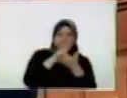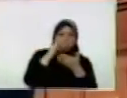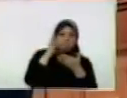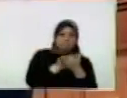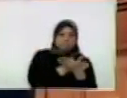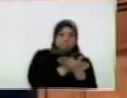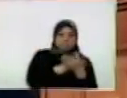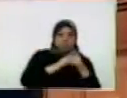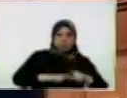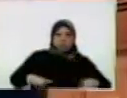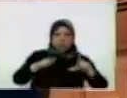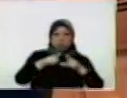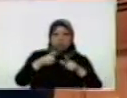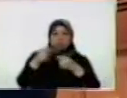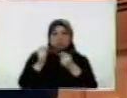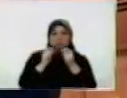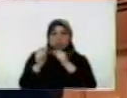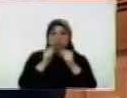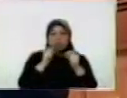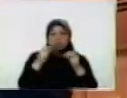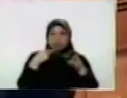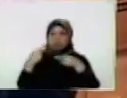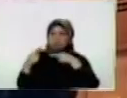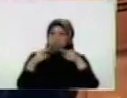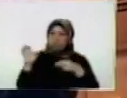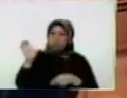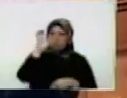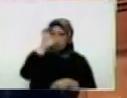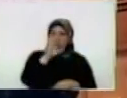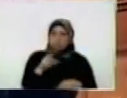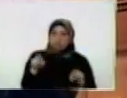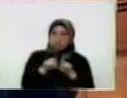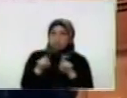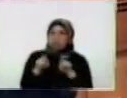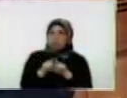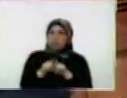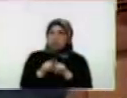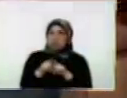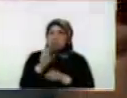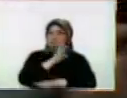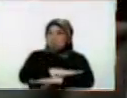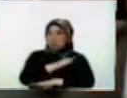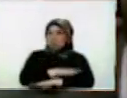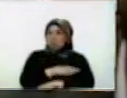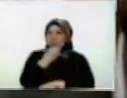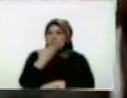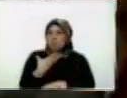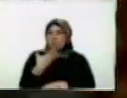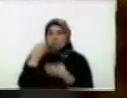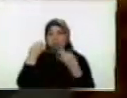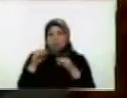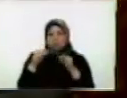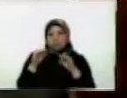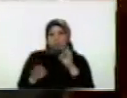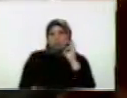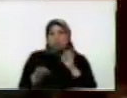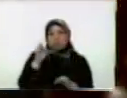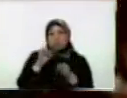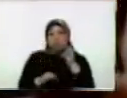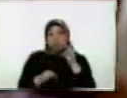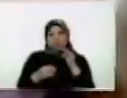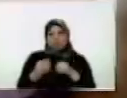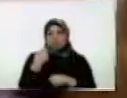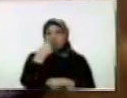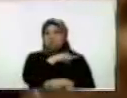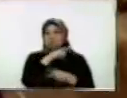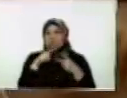Estados Unidos tiende a manejar sus relaciones exteriores como si se tratara de una cruzada moral y generalmente justifica sus acciones con dos